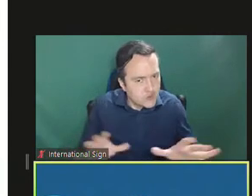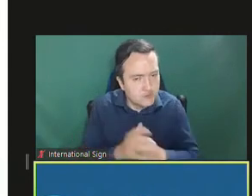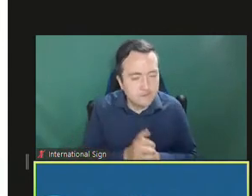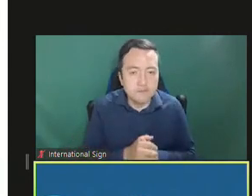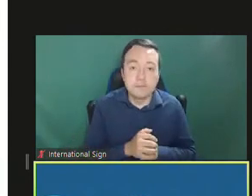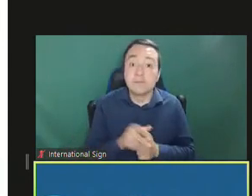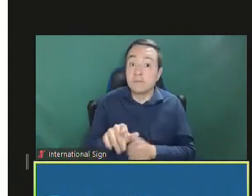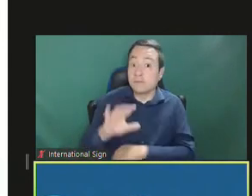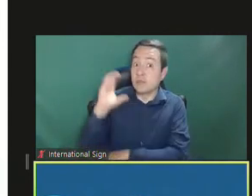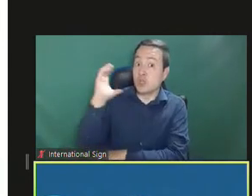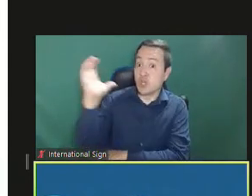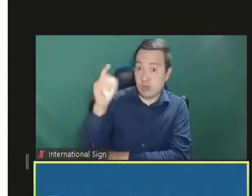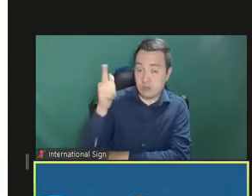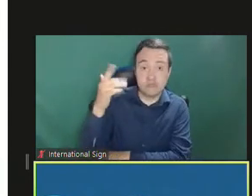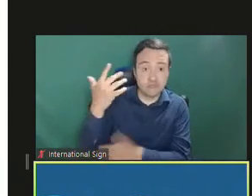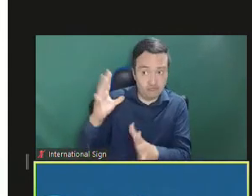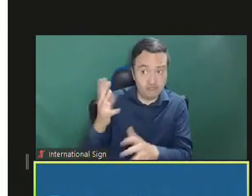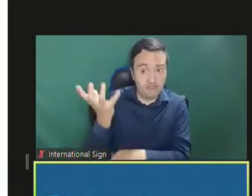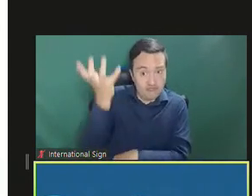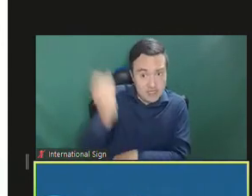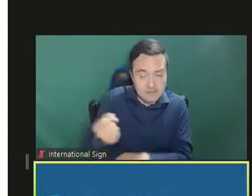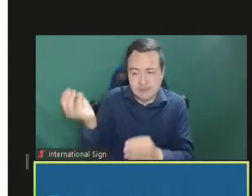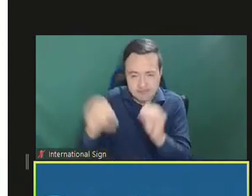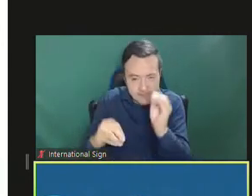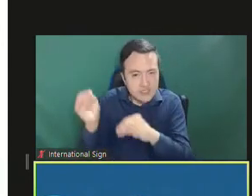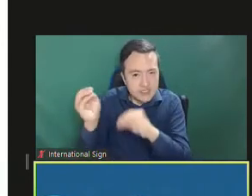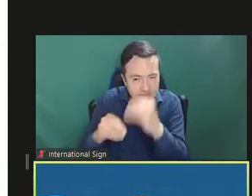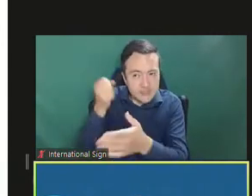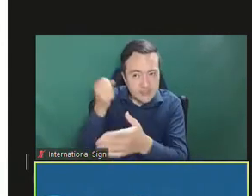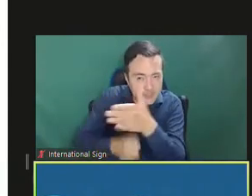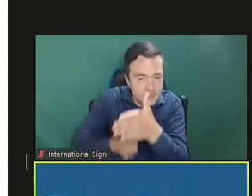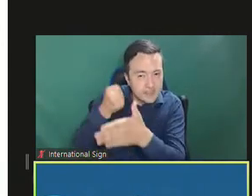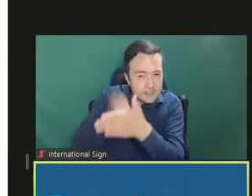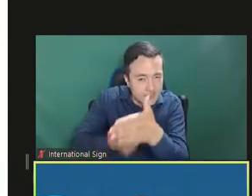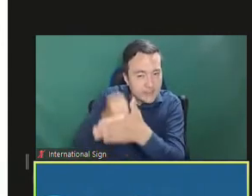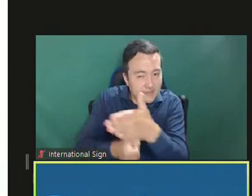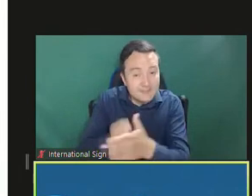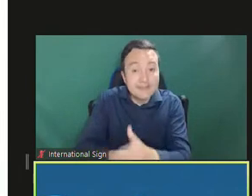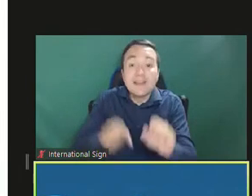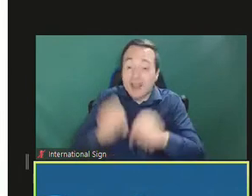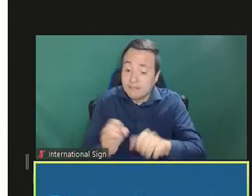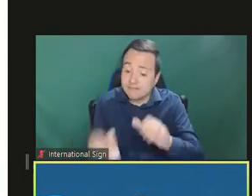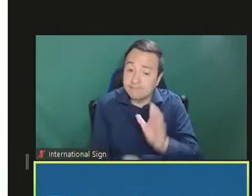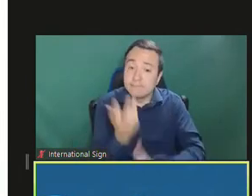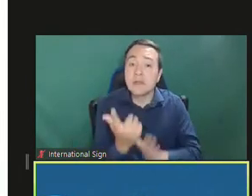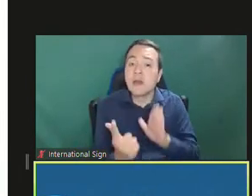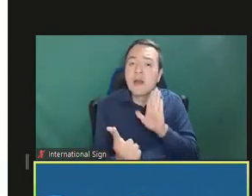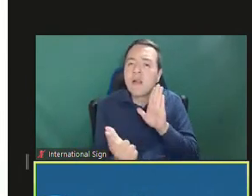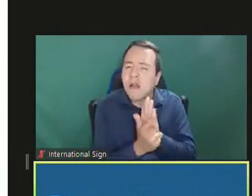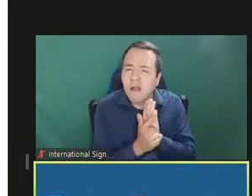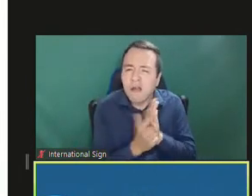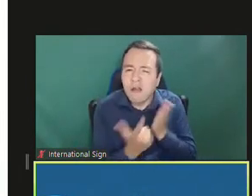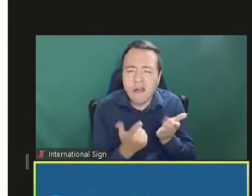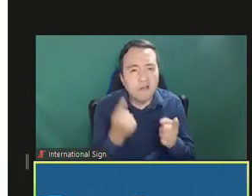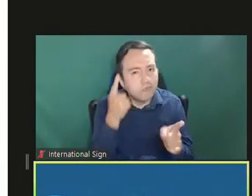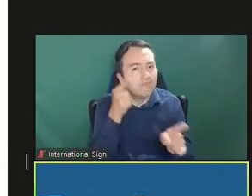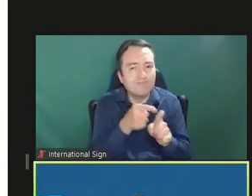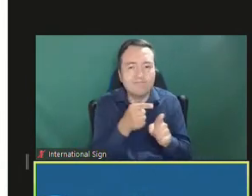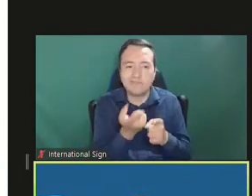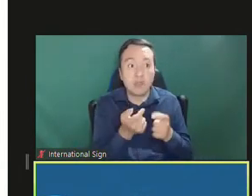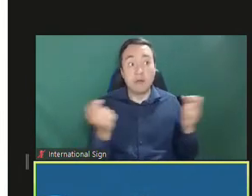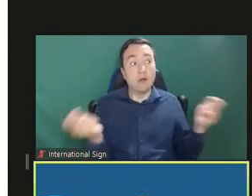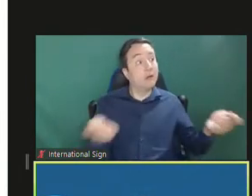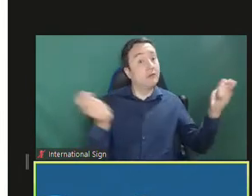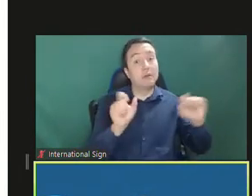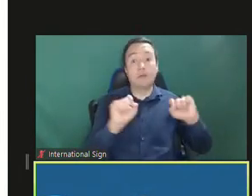en colombia provocando la ley para controlar la publicidad que